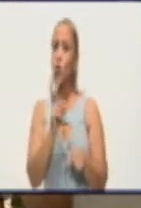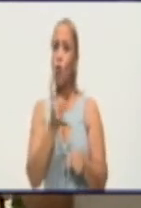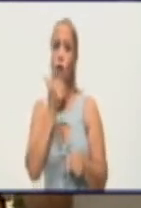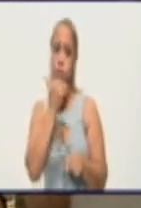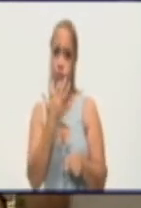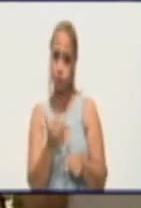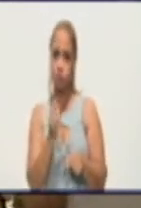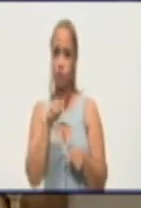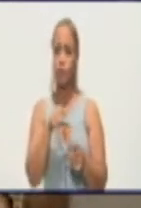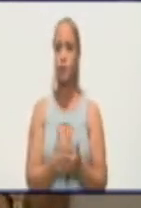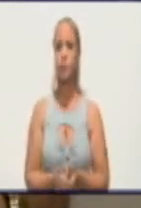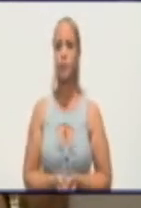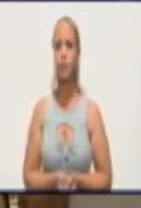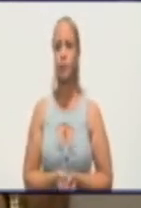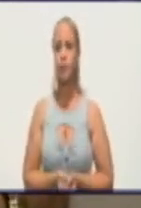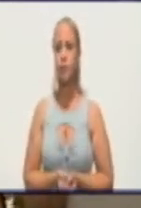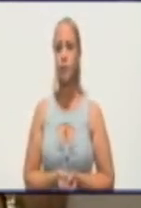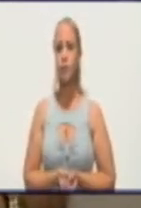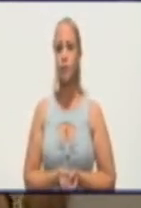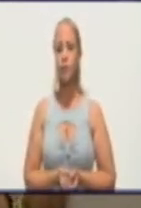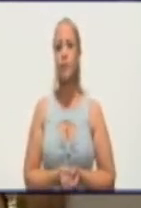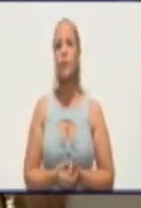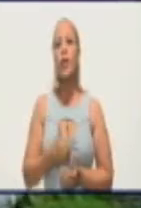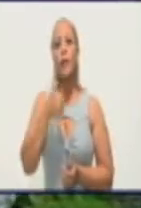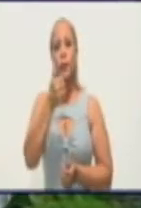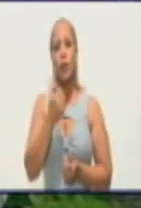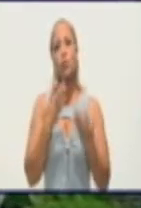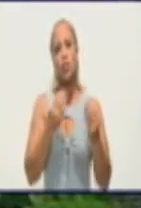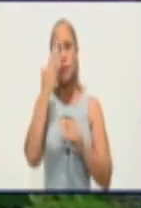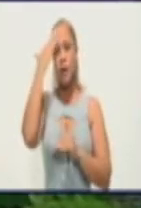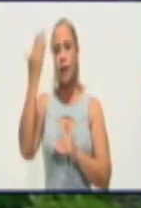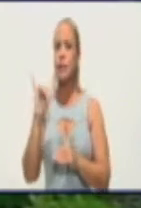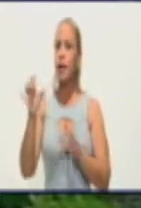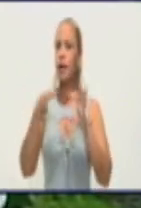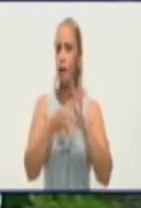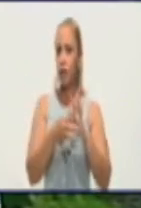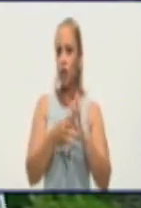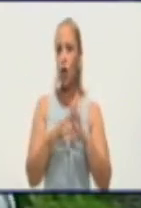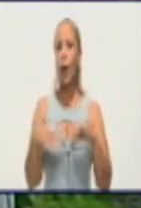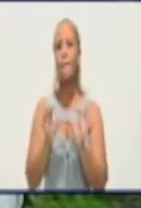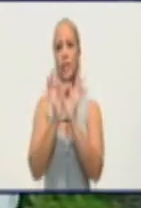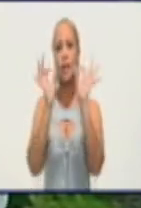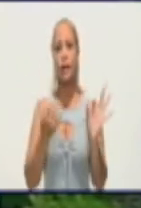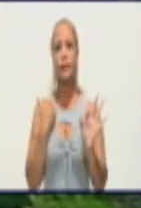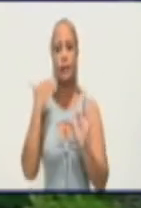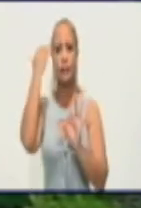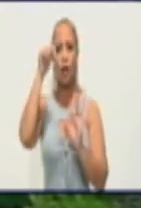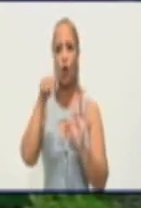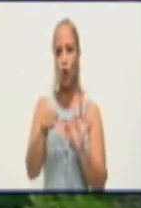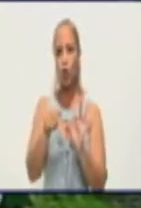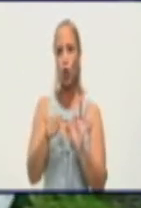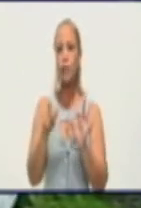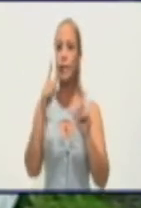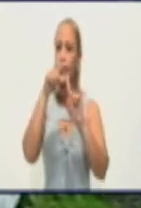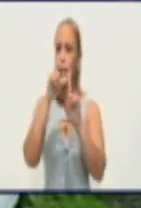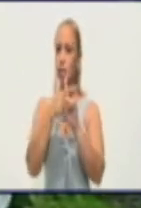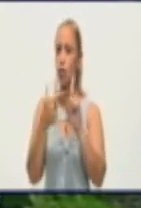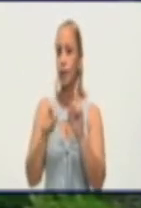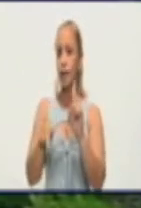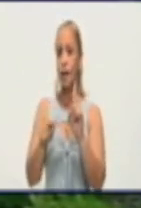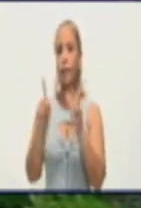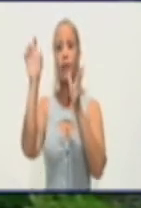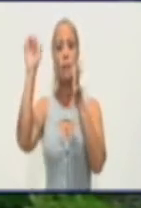apagados bien muchísimas gracias al ingeniero daniel solís prada especialista en desarrollo de la dirección técnica de la